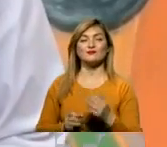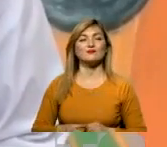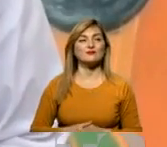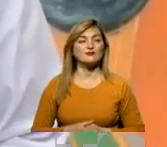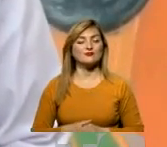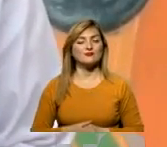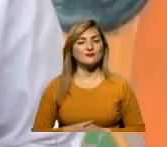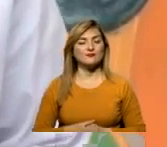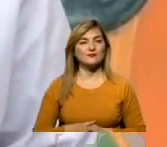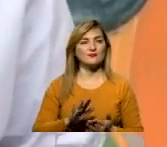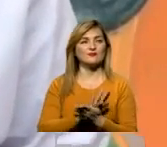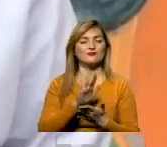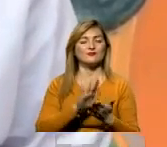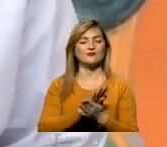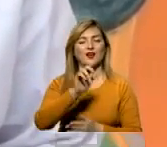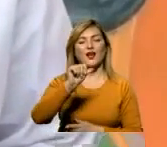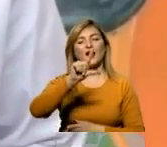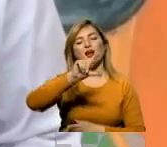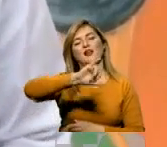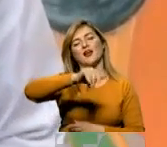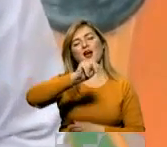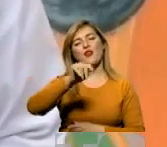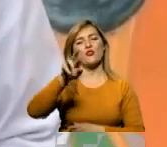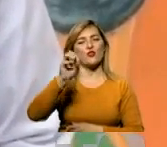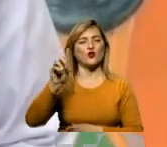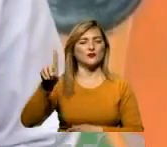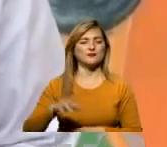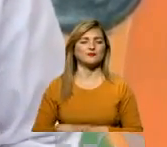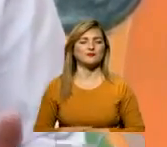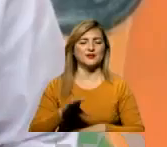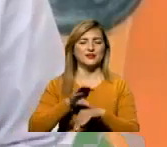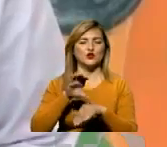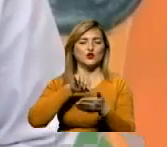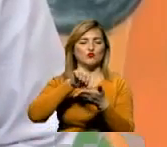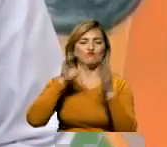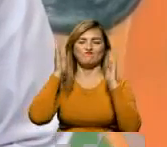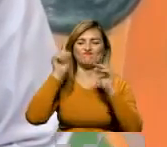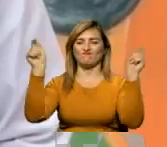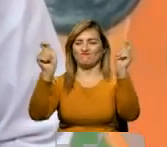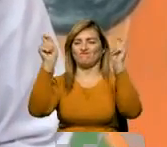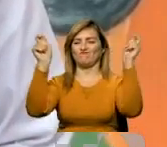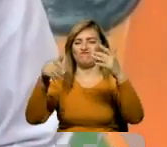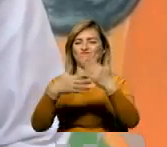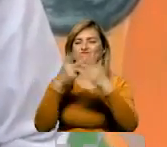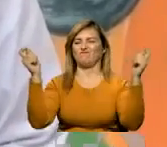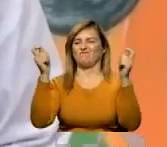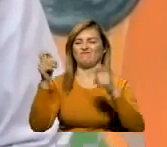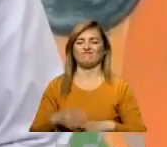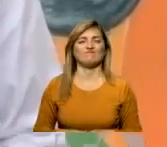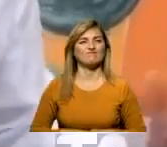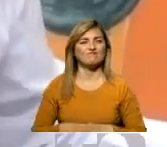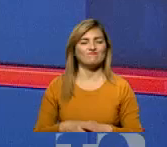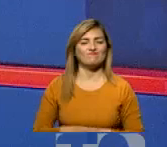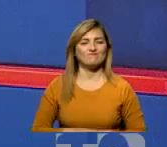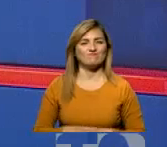que se está realizando en la escuela Alejandro R. Mera, en el centro de la ciudad de Tulcán. Está de fiestas, la nueva forma de festejar esta nueva